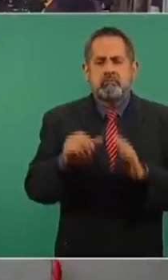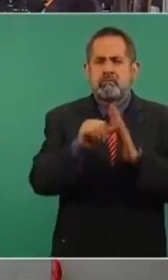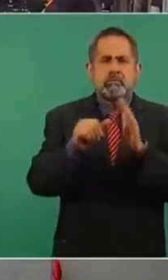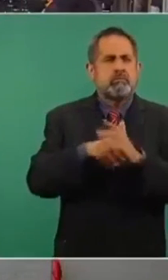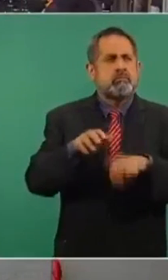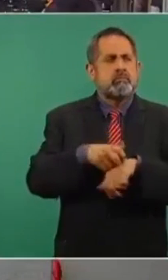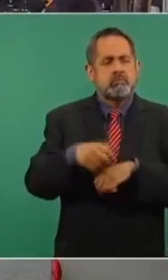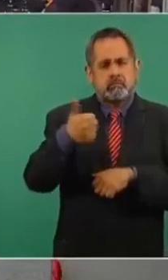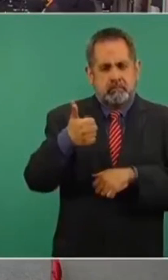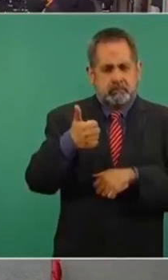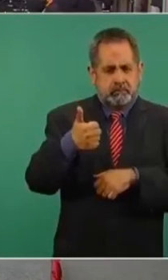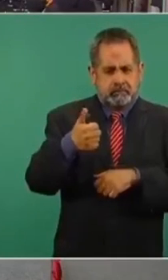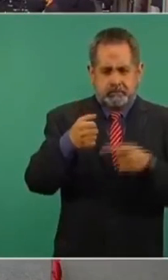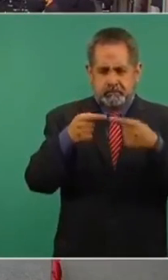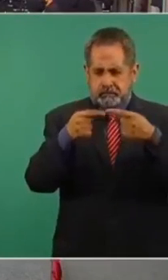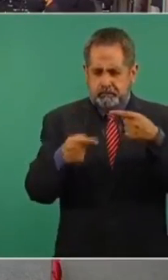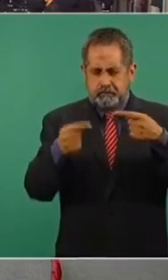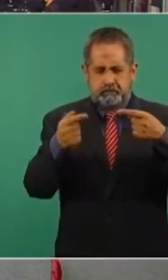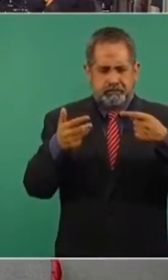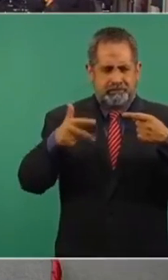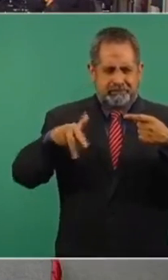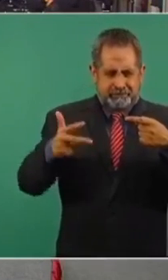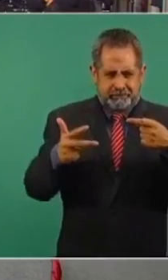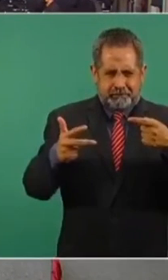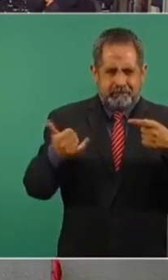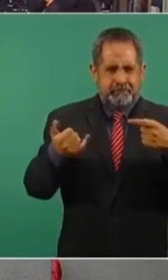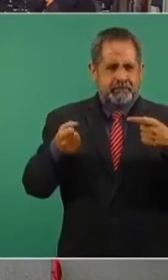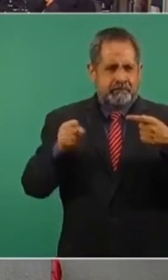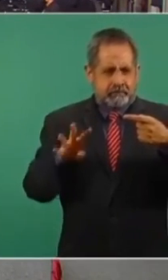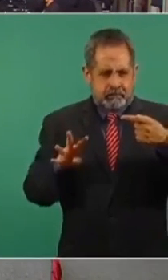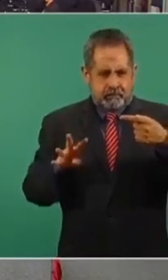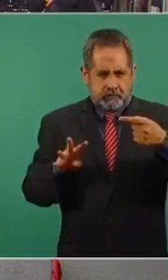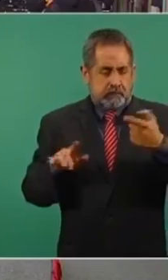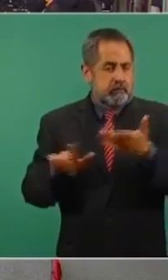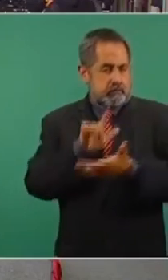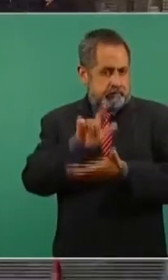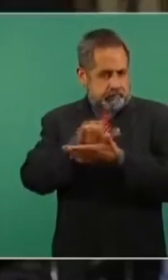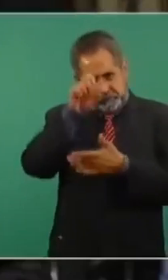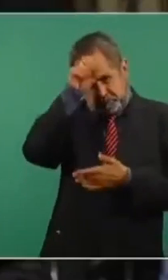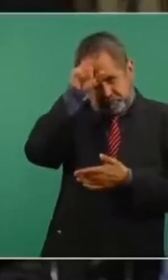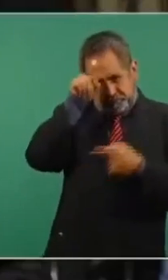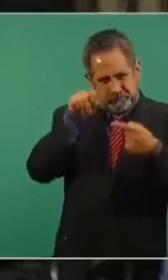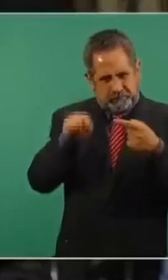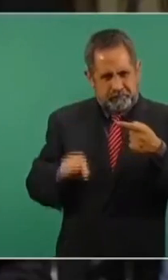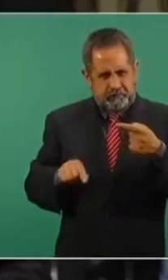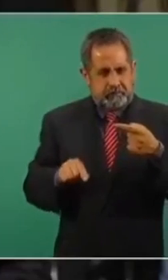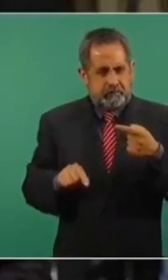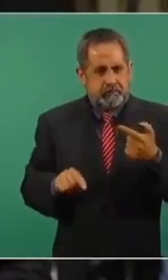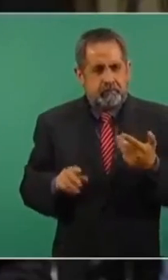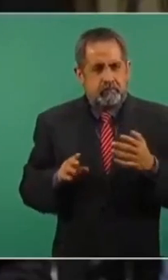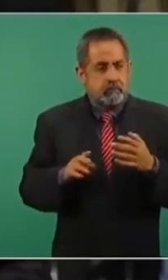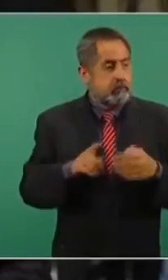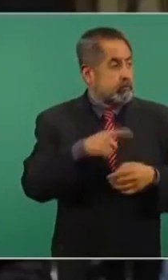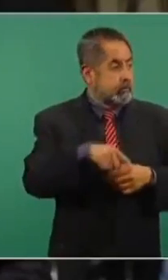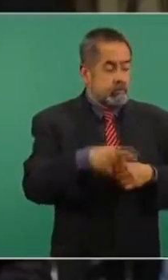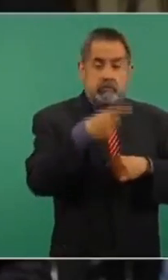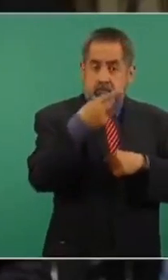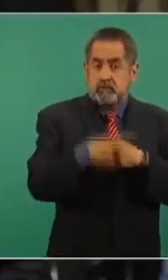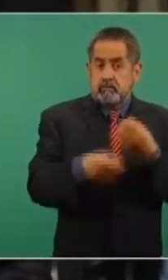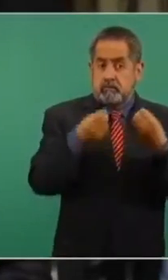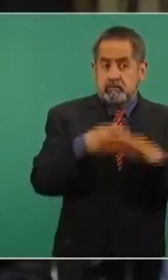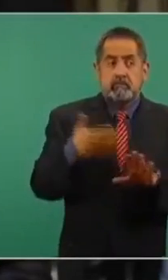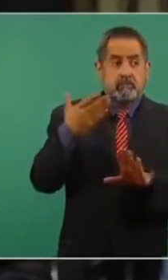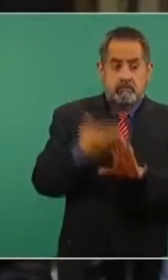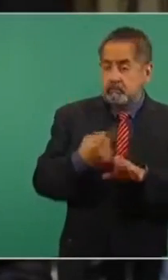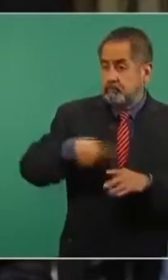6º, 13º y 19º de la ley minera, es decir, cómo afecta a nuestra